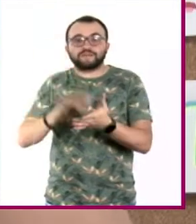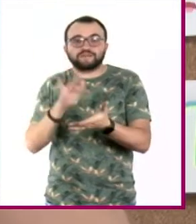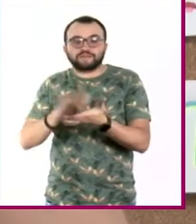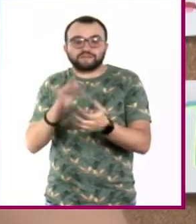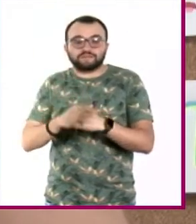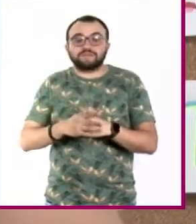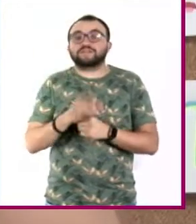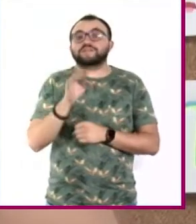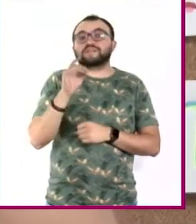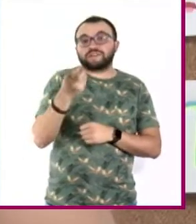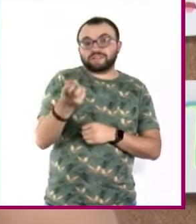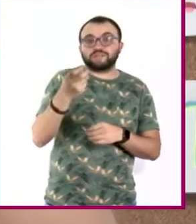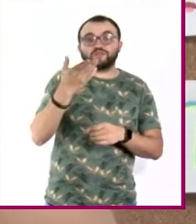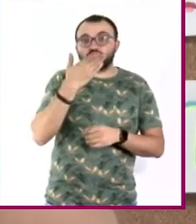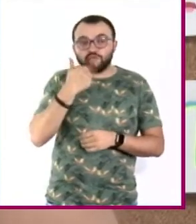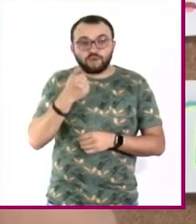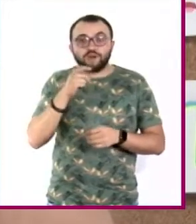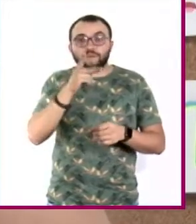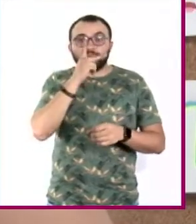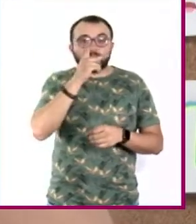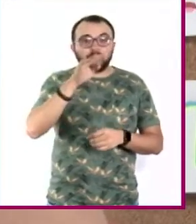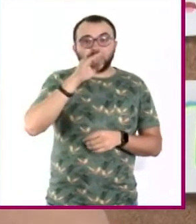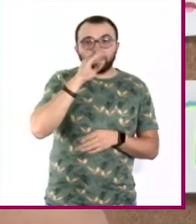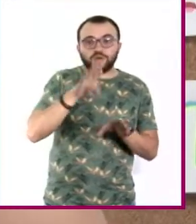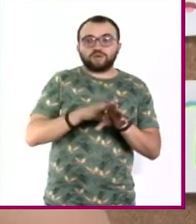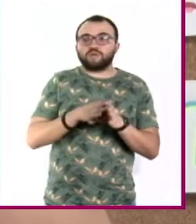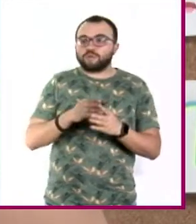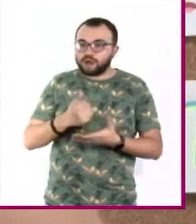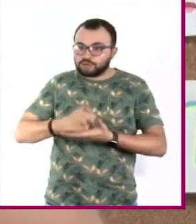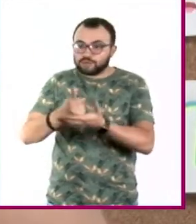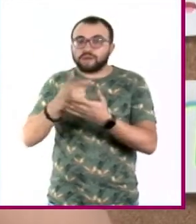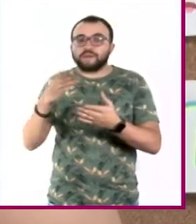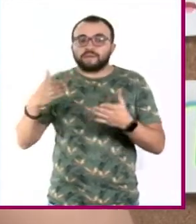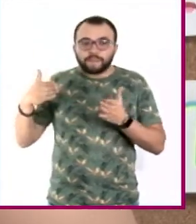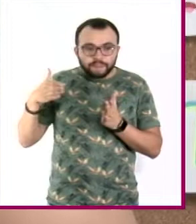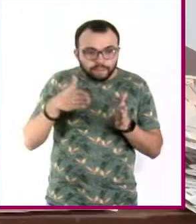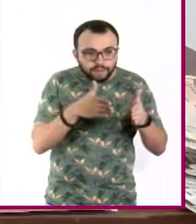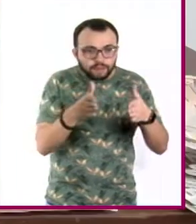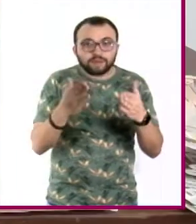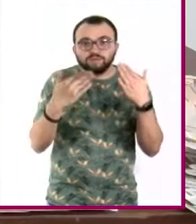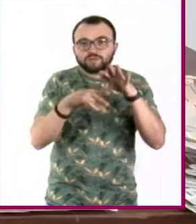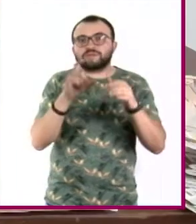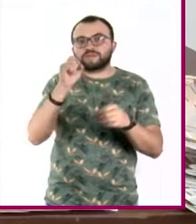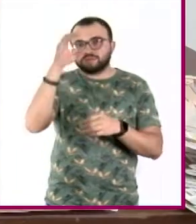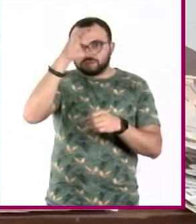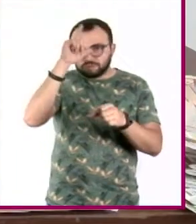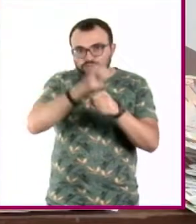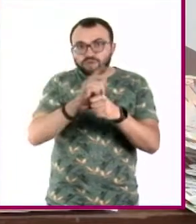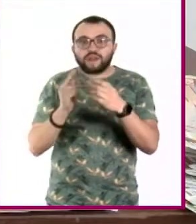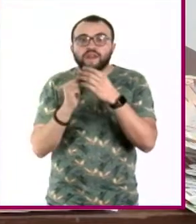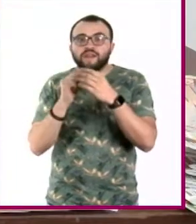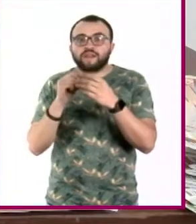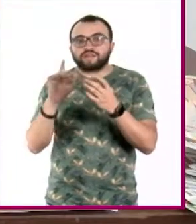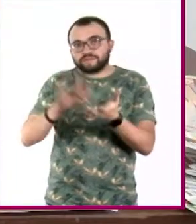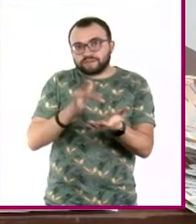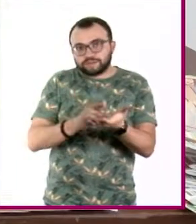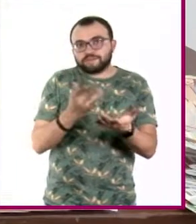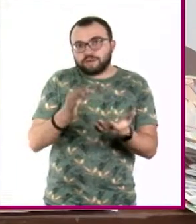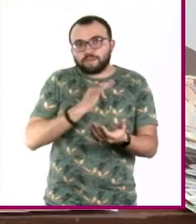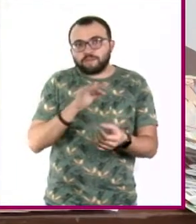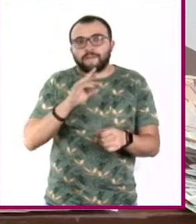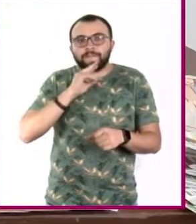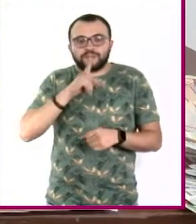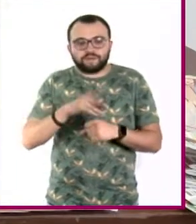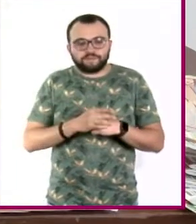una buena orientación por parte de los padres o maestros respecto a la cultura digital. Ya entiendo. Y entonces entre